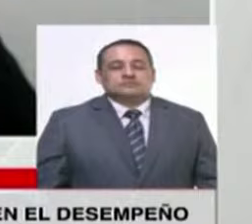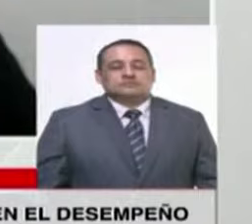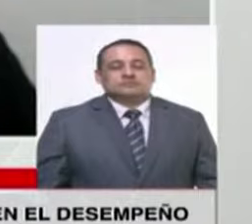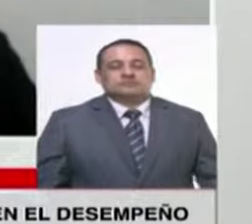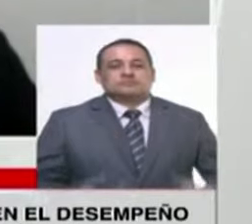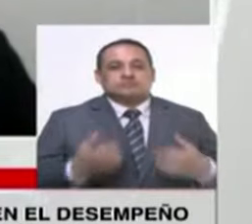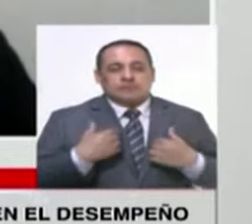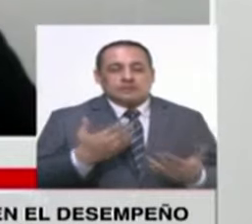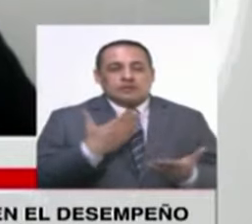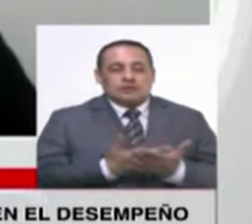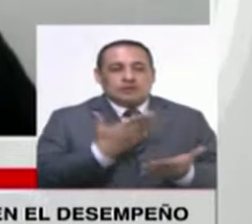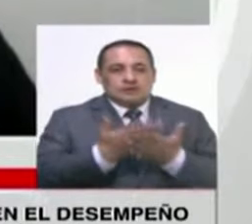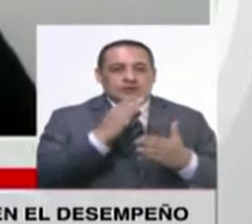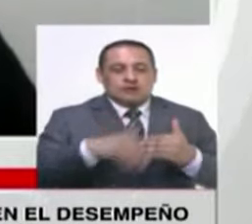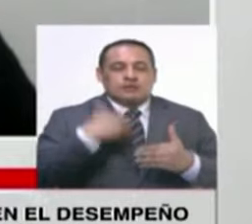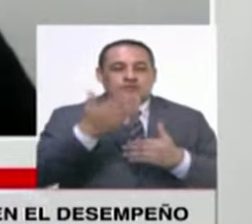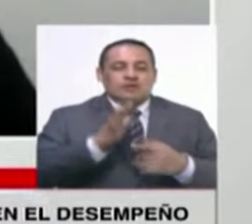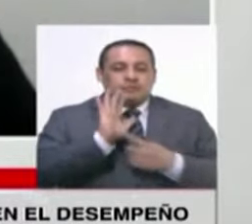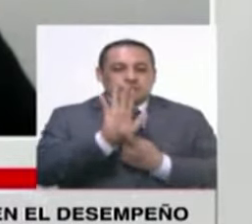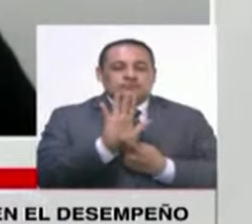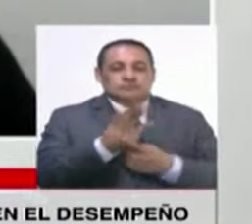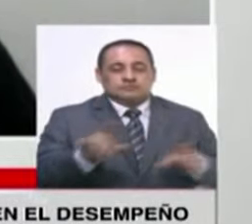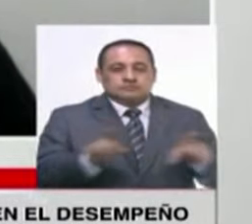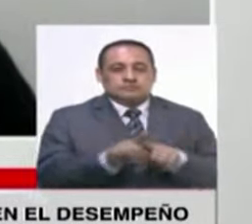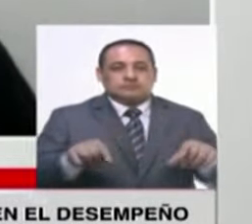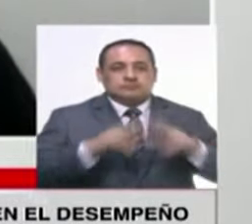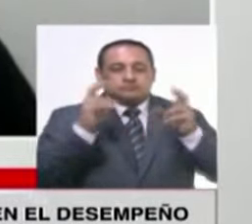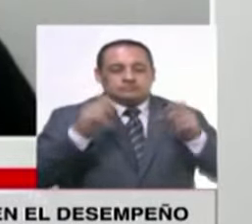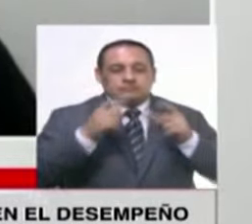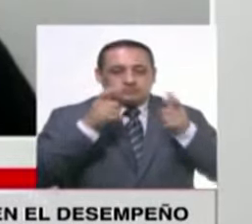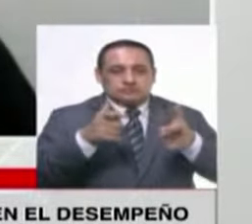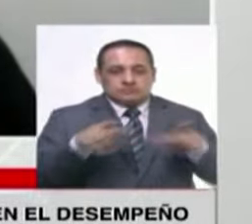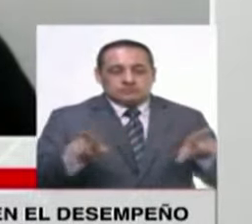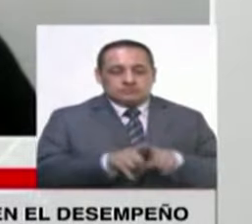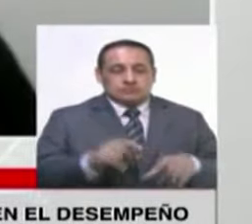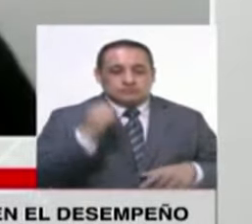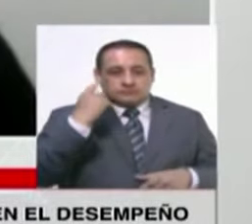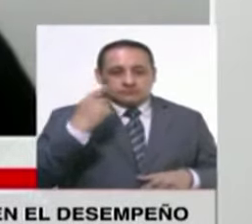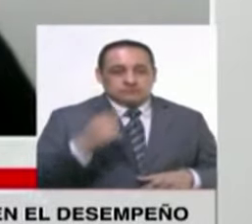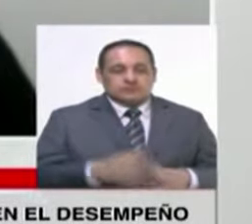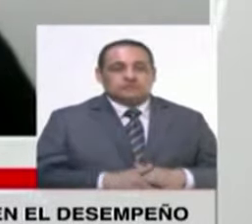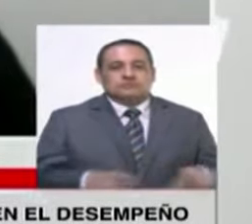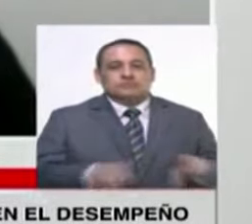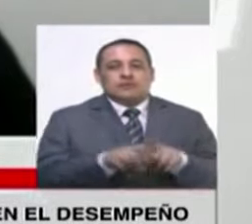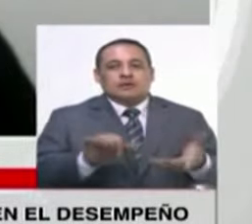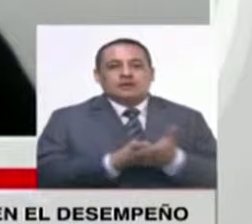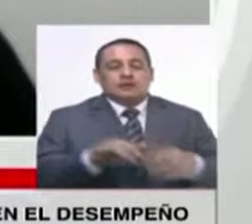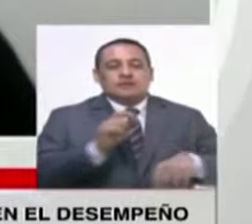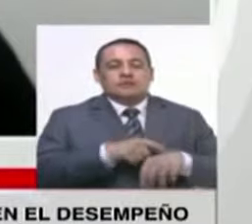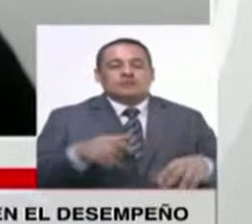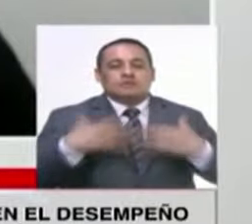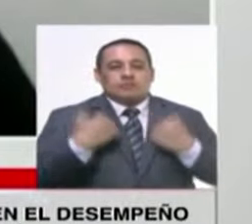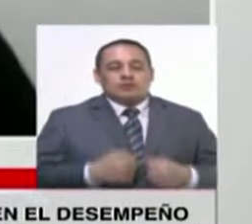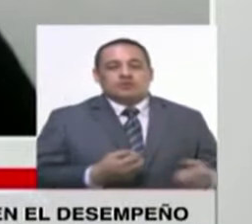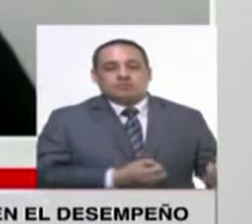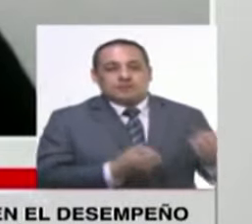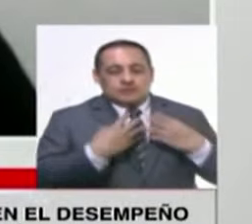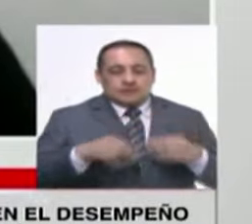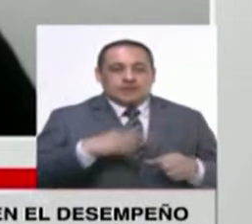Tengo pruebas, pero las voy a presentar por un tema de seguridad, quiero que usted me comprenda, en el momento que mi abogado me